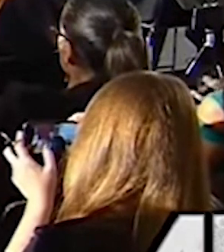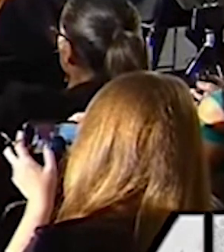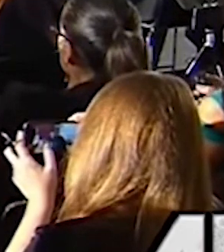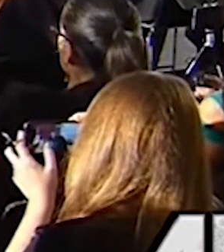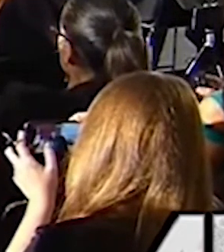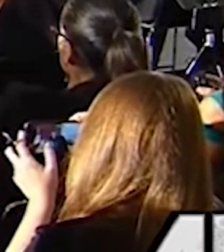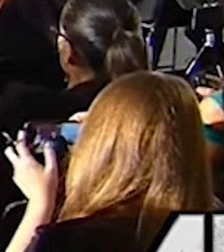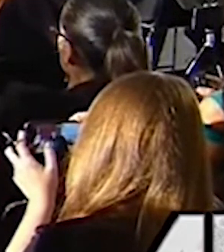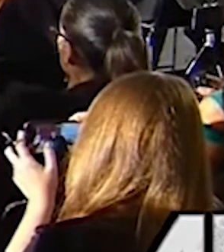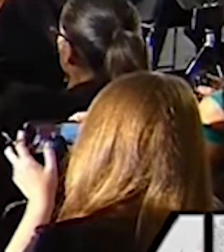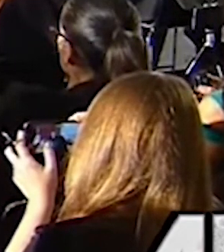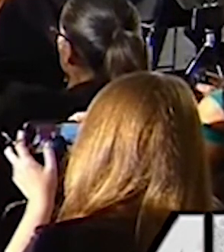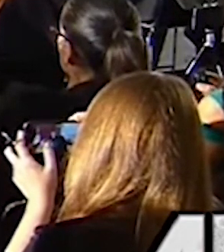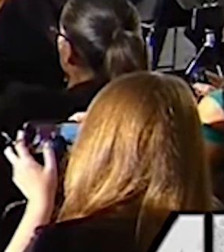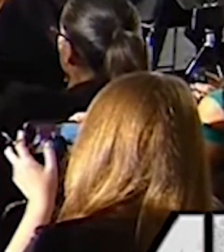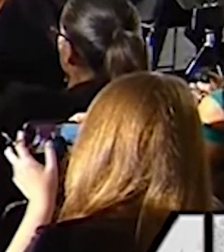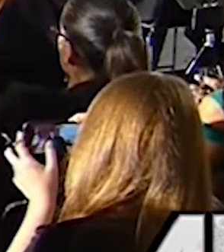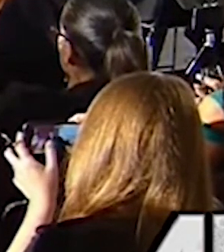nos llega